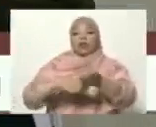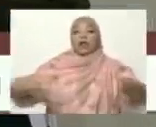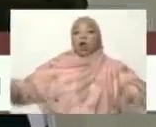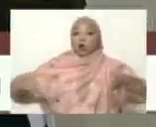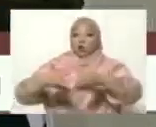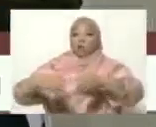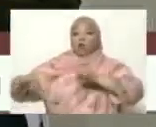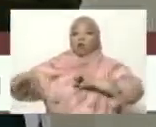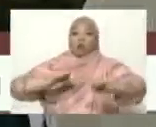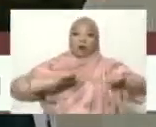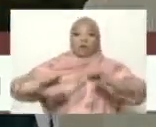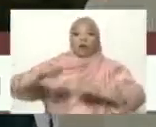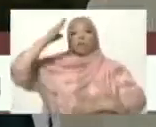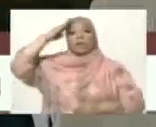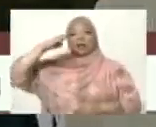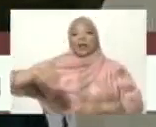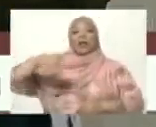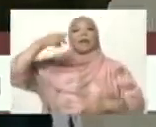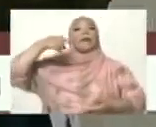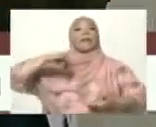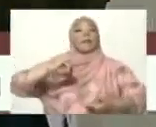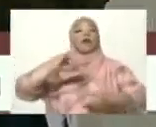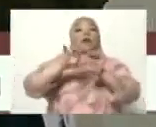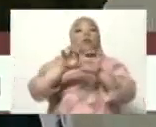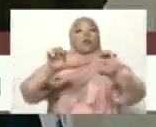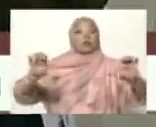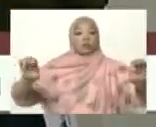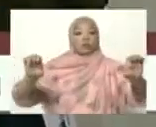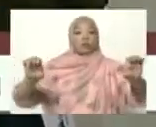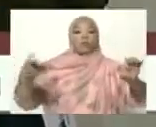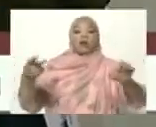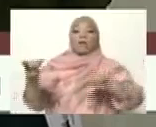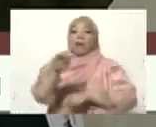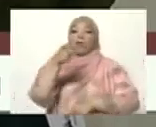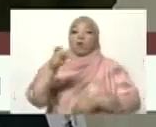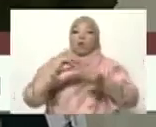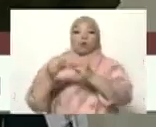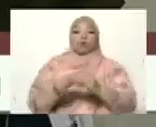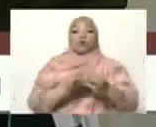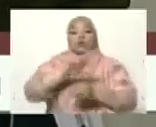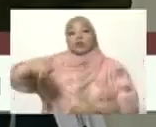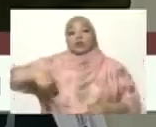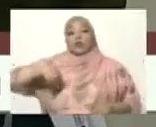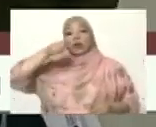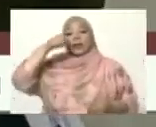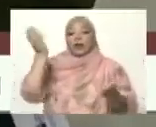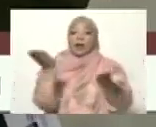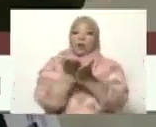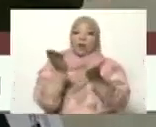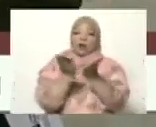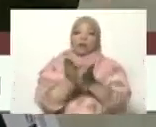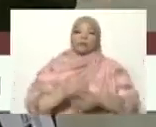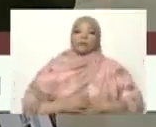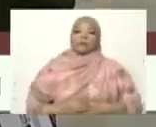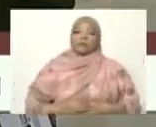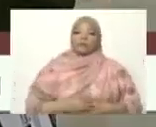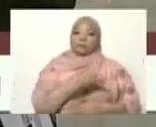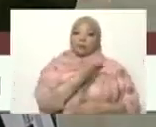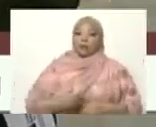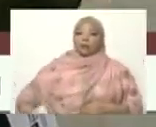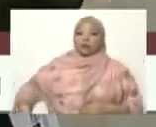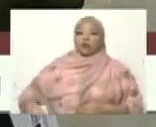las bricomiles comunitarias militares de educación para la recuperación de nuestros planteles. Me ha pedido también el presidente,